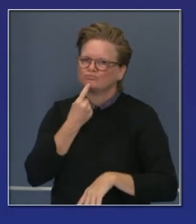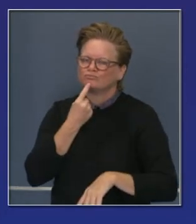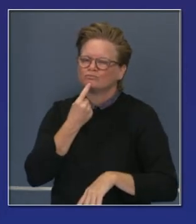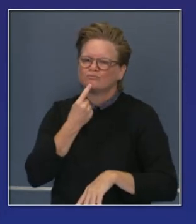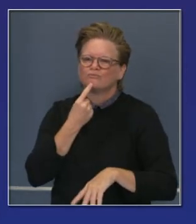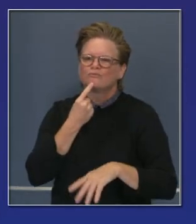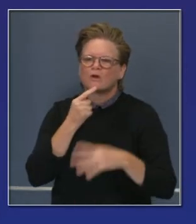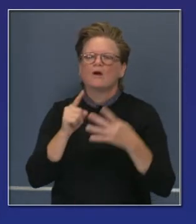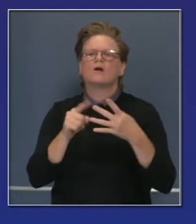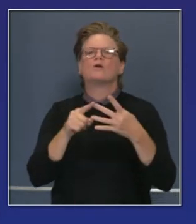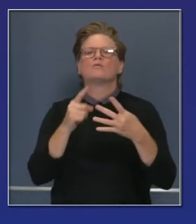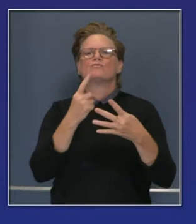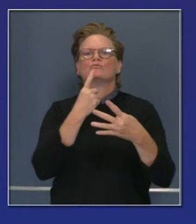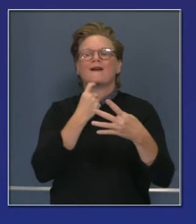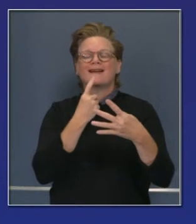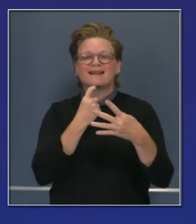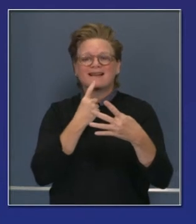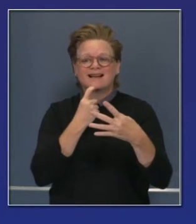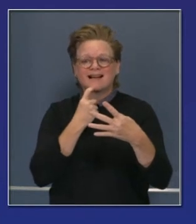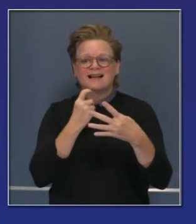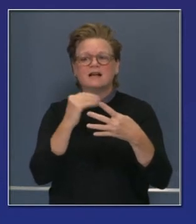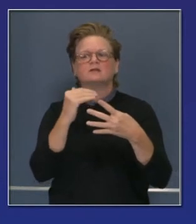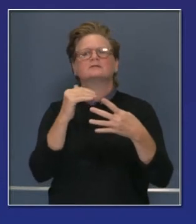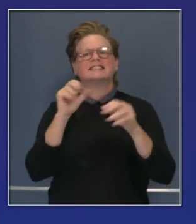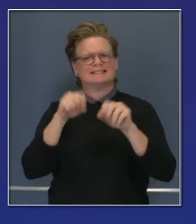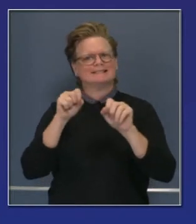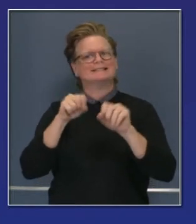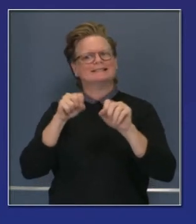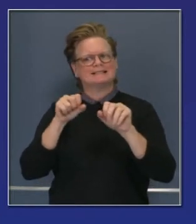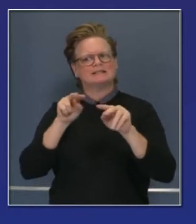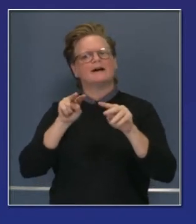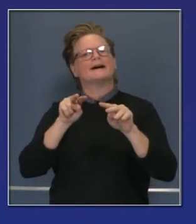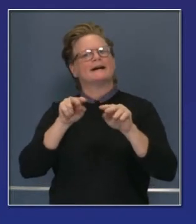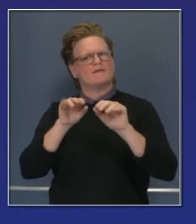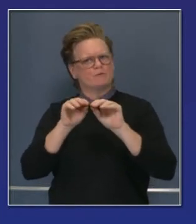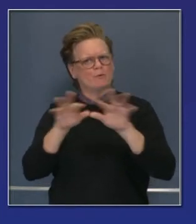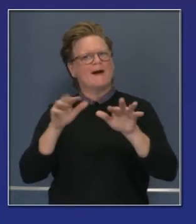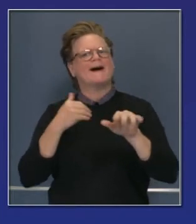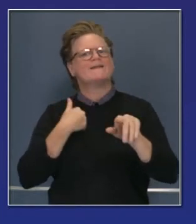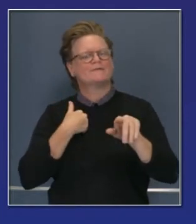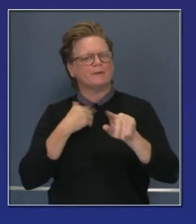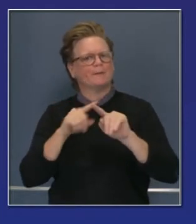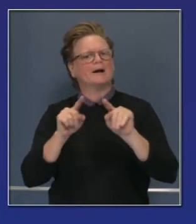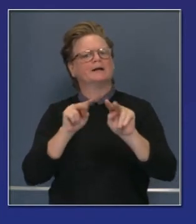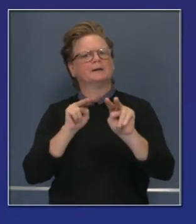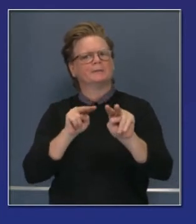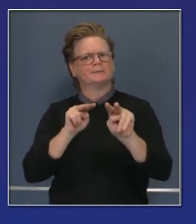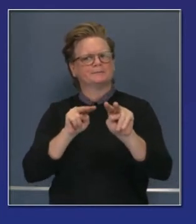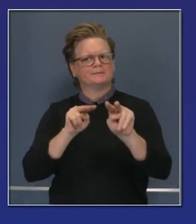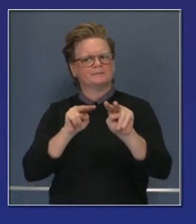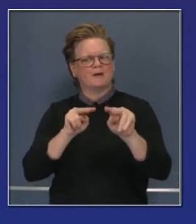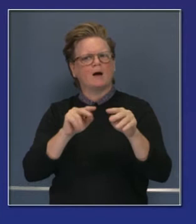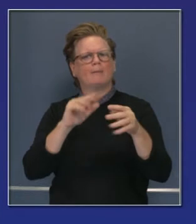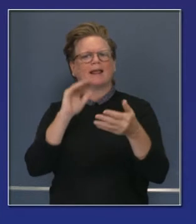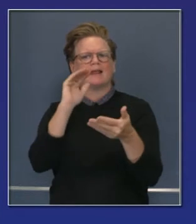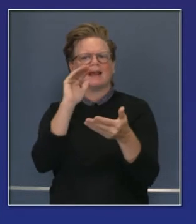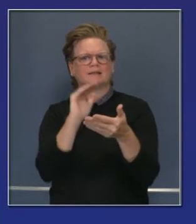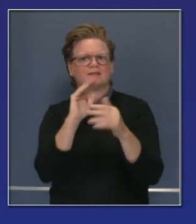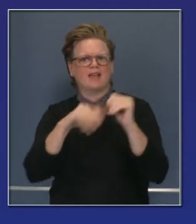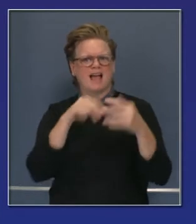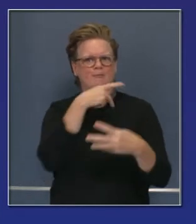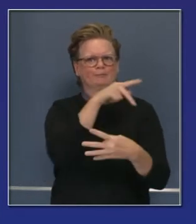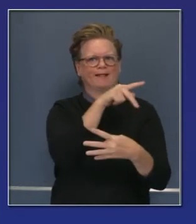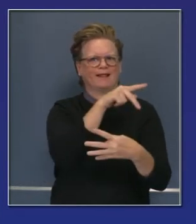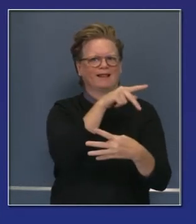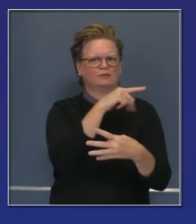Abajo, el rojo. Nivel rojo dice propagación considerable, 4 a 7 casos nuevos por